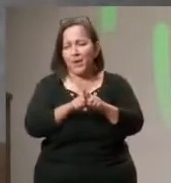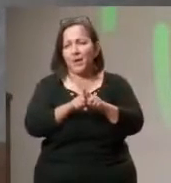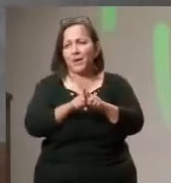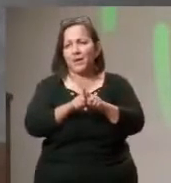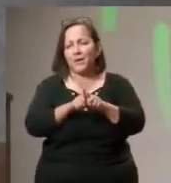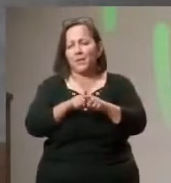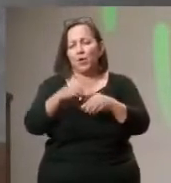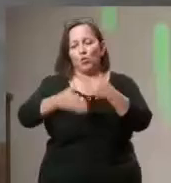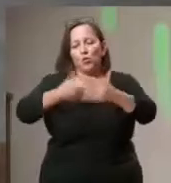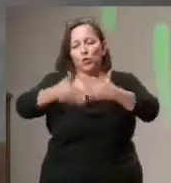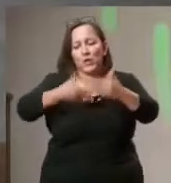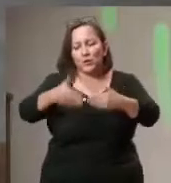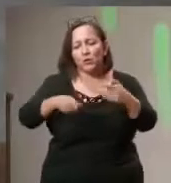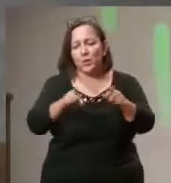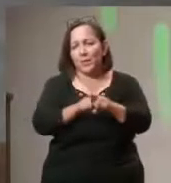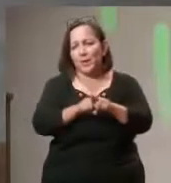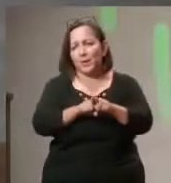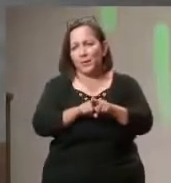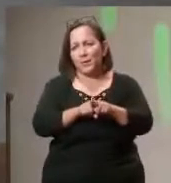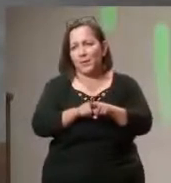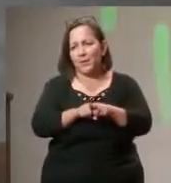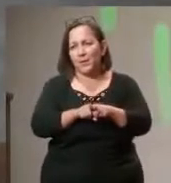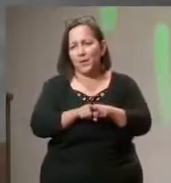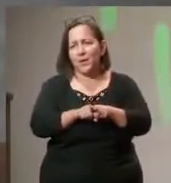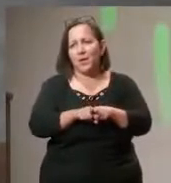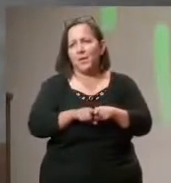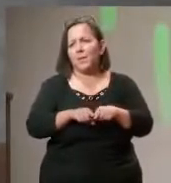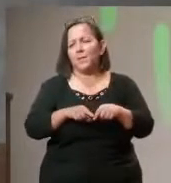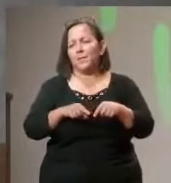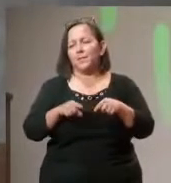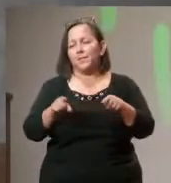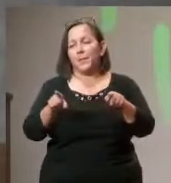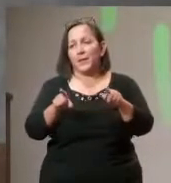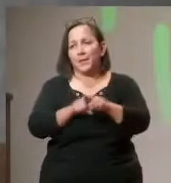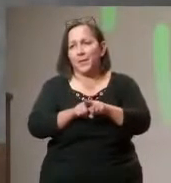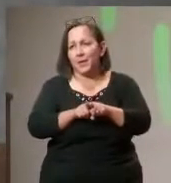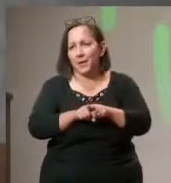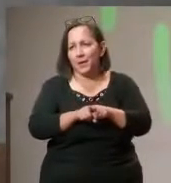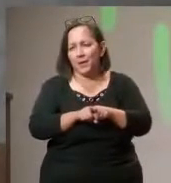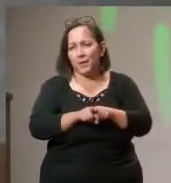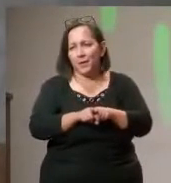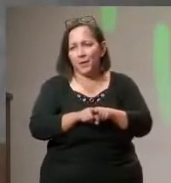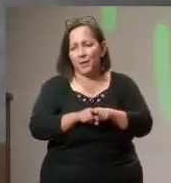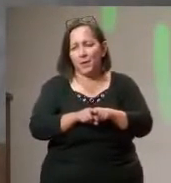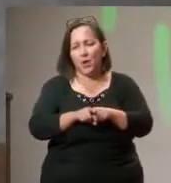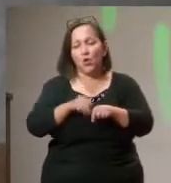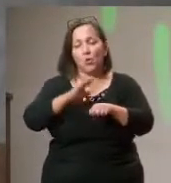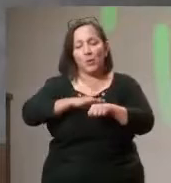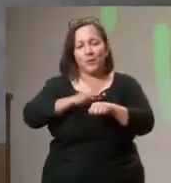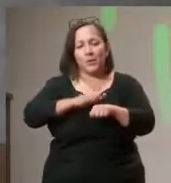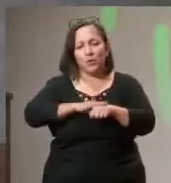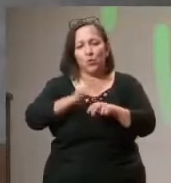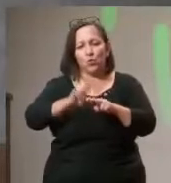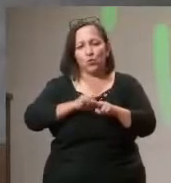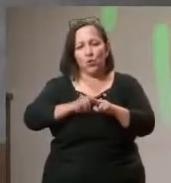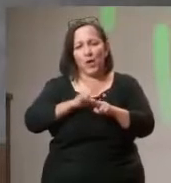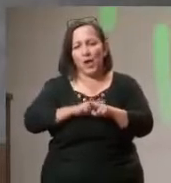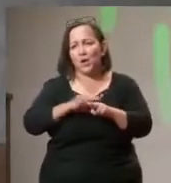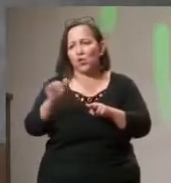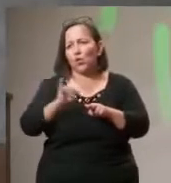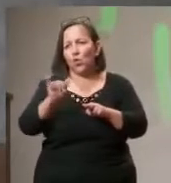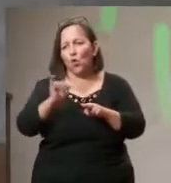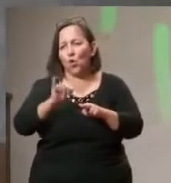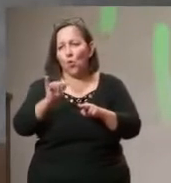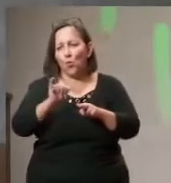uno de los procesos de digestión no tener agitación mecánica, y también nos permite usarlo como